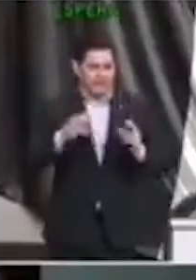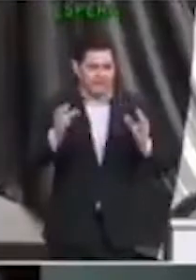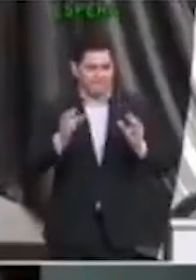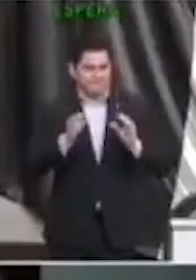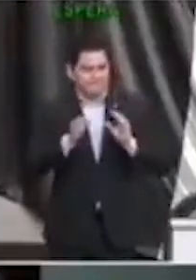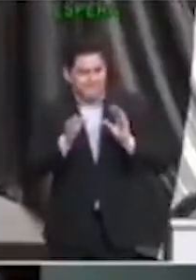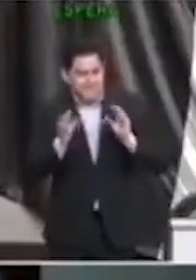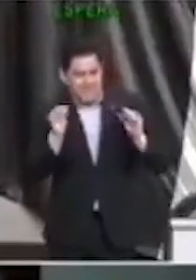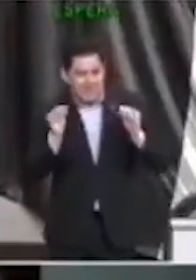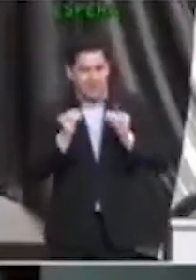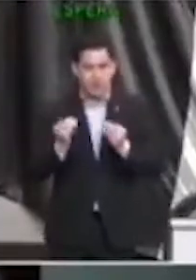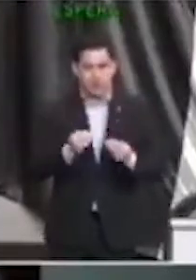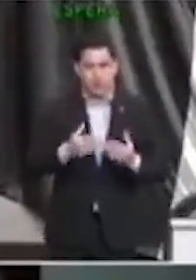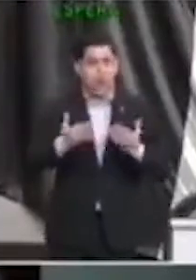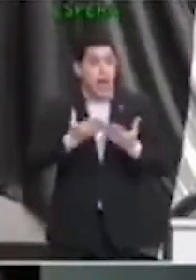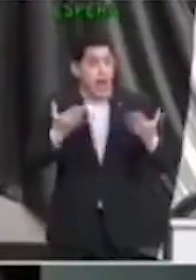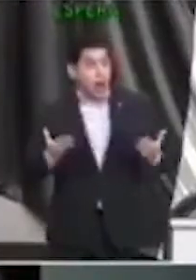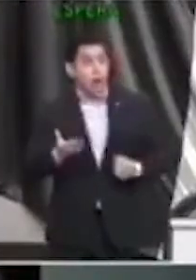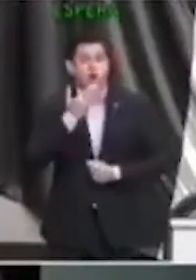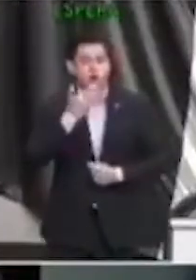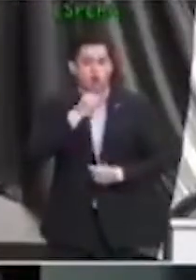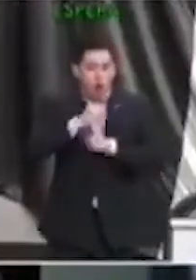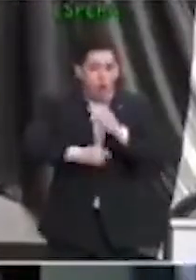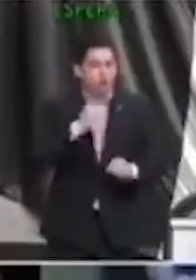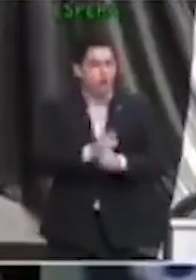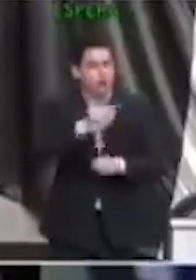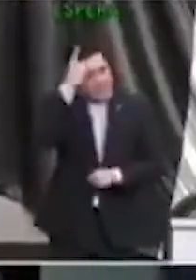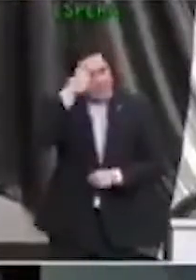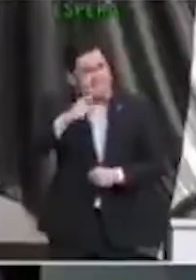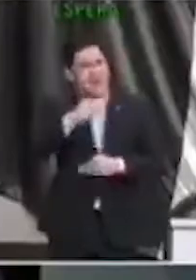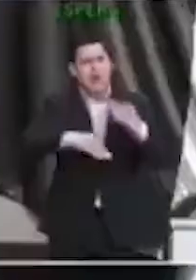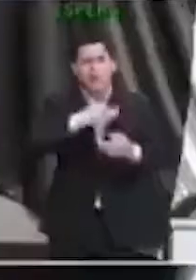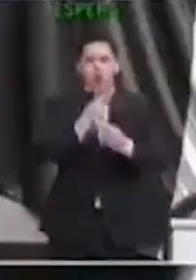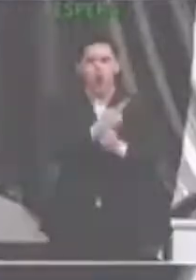un paso hacia el progreso, que sea un Sonora de oportunidades para todas y todos.